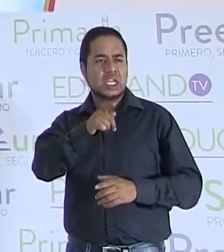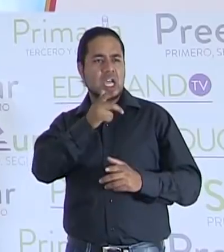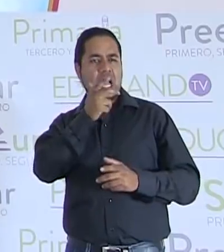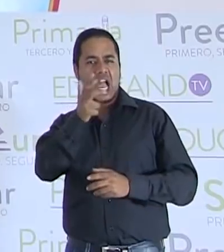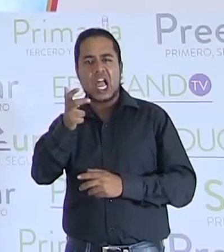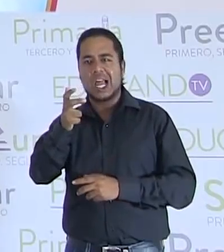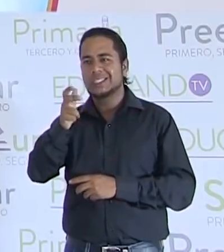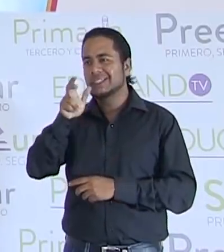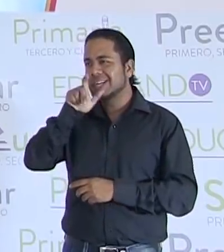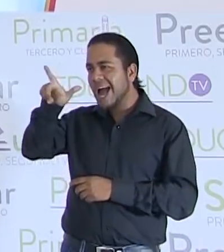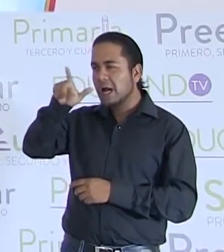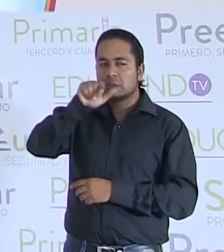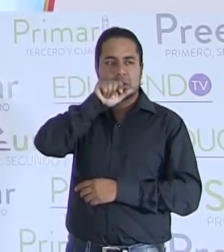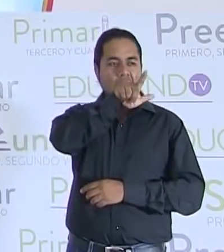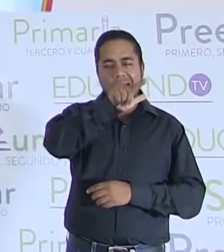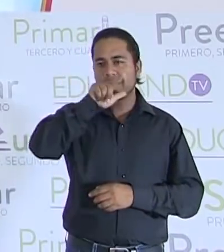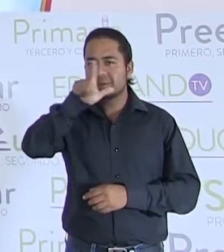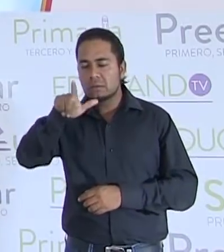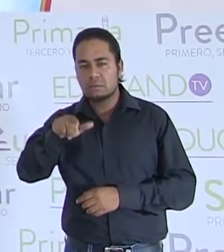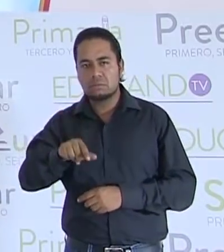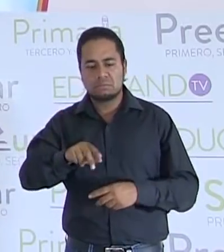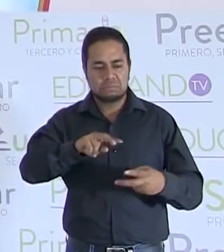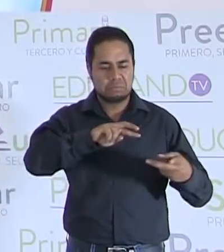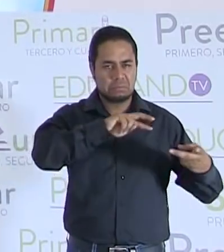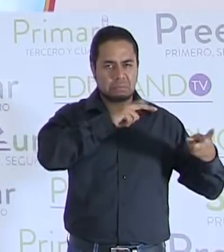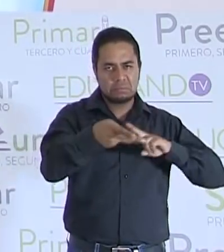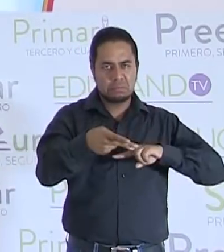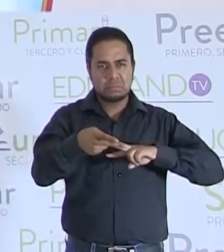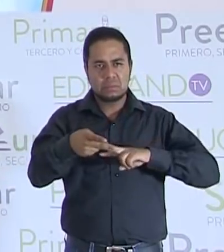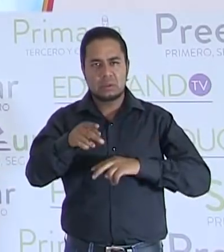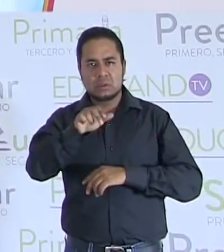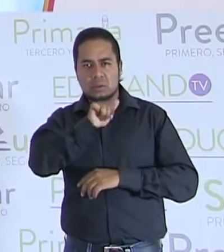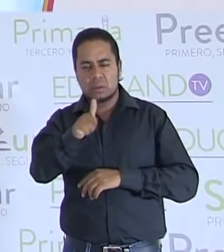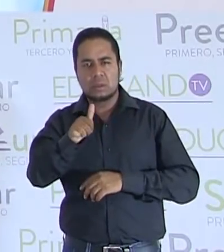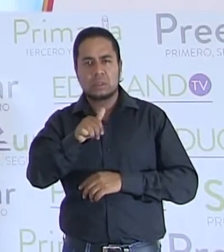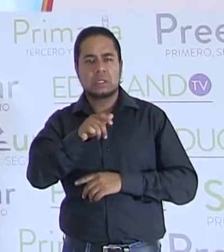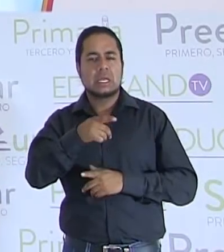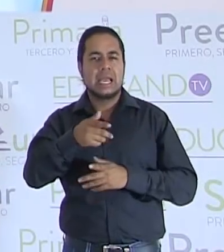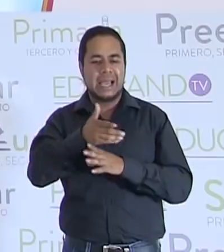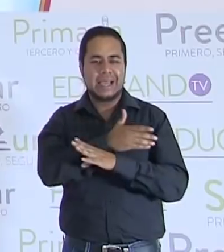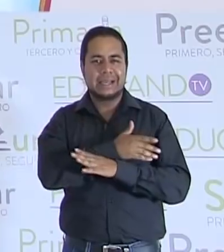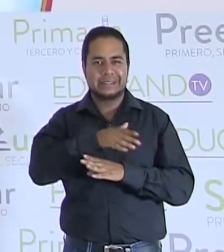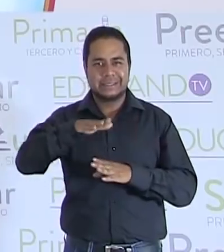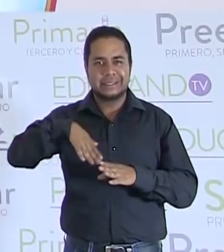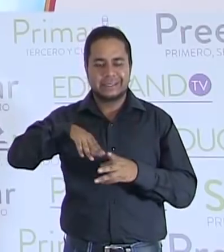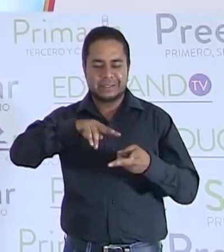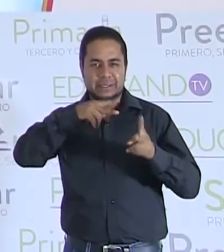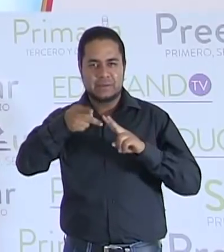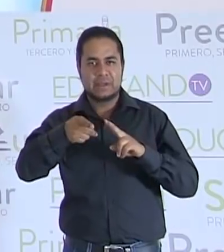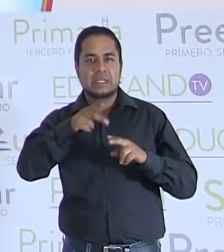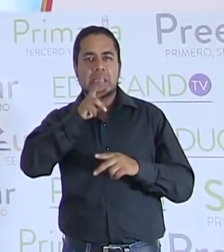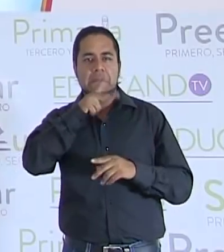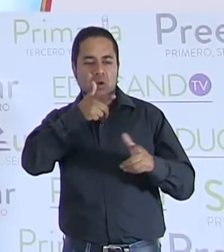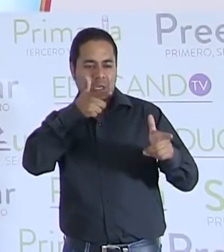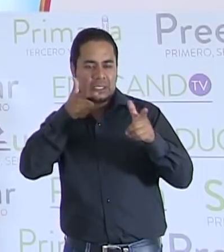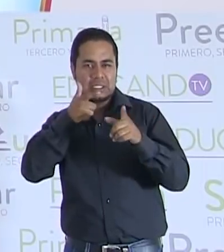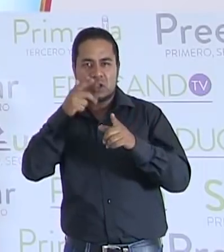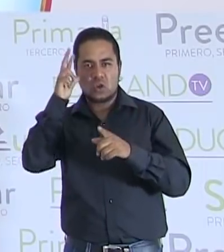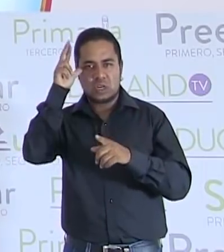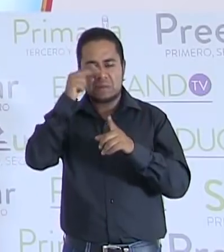¿Verdad que es contrario al que dice al mejor cazador se le va la liebre? Este dice, por